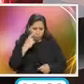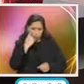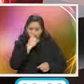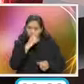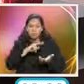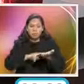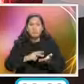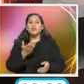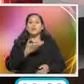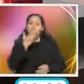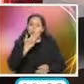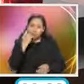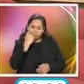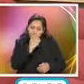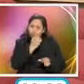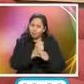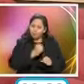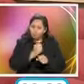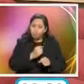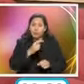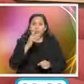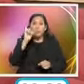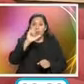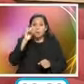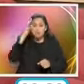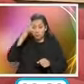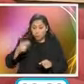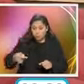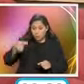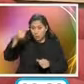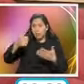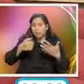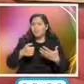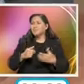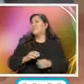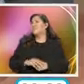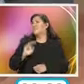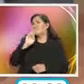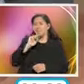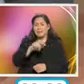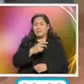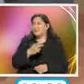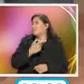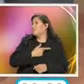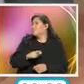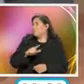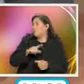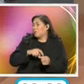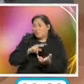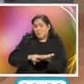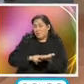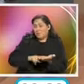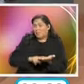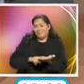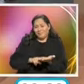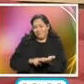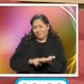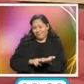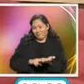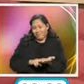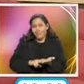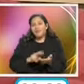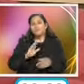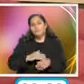bebé para que en la vida adulta o, por ejemplo, en la primaria, no te esté diciendo, mamá, eso no, porque es verde, ¿no? Porque